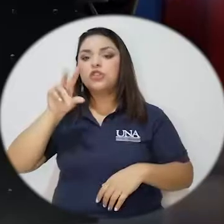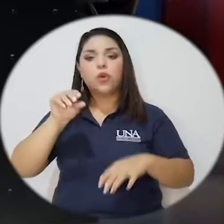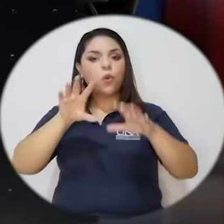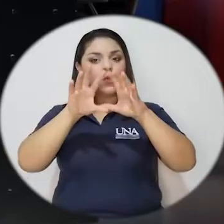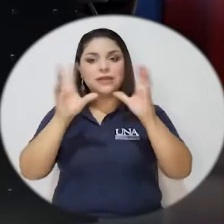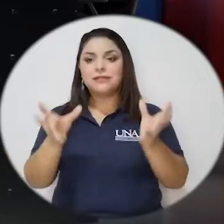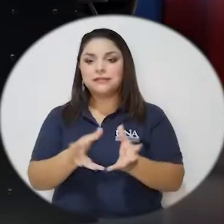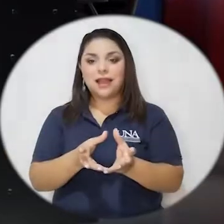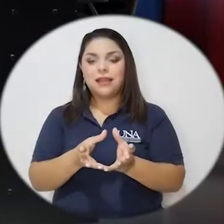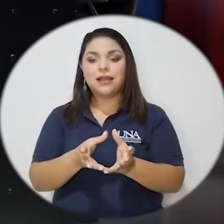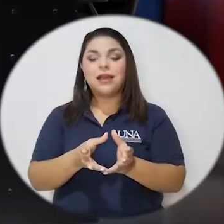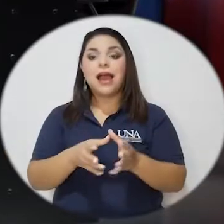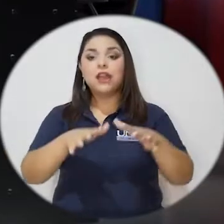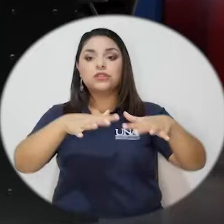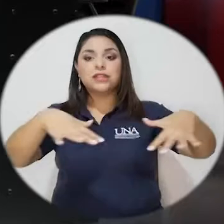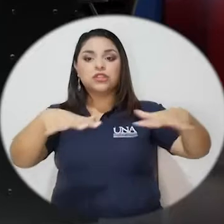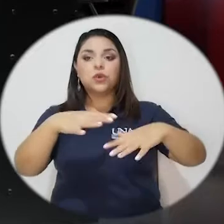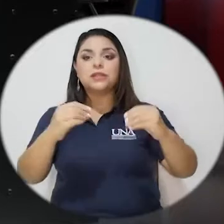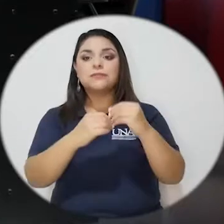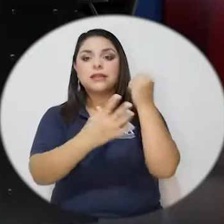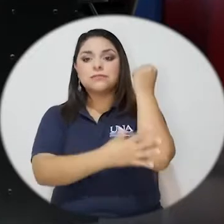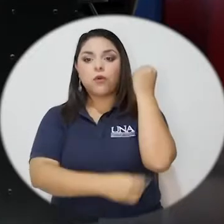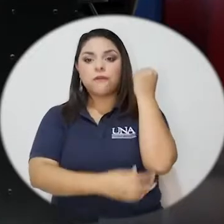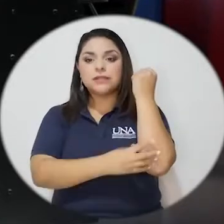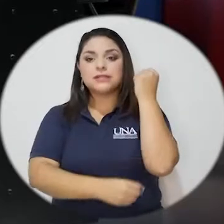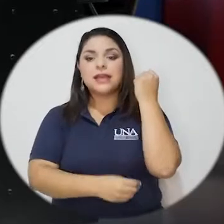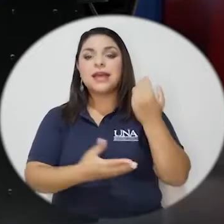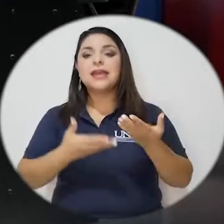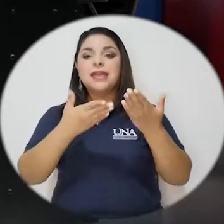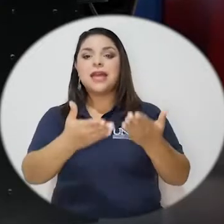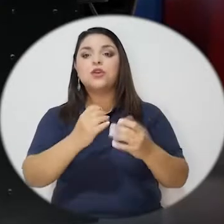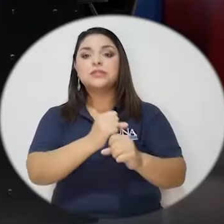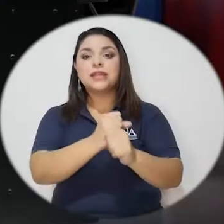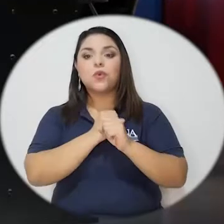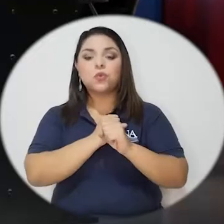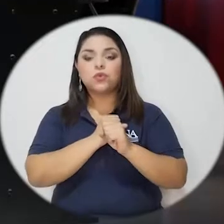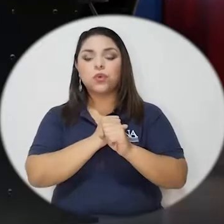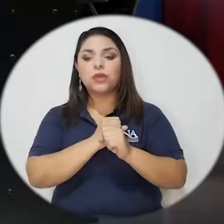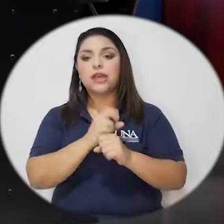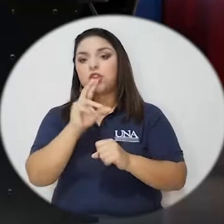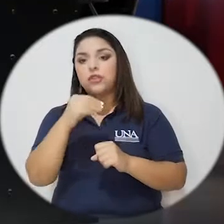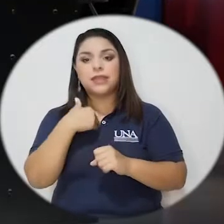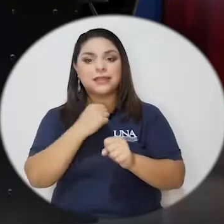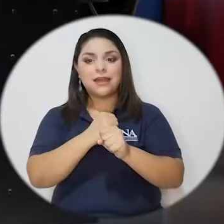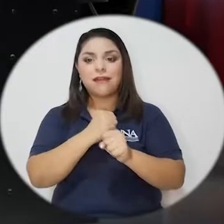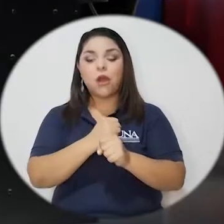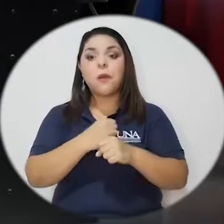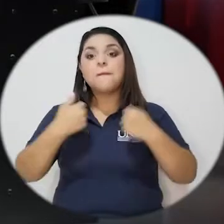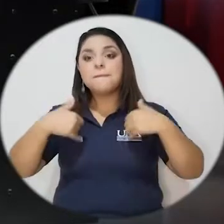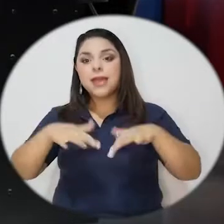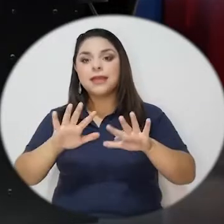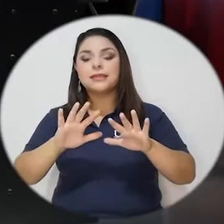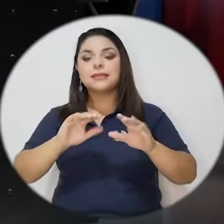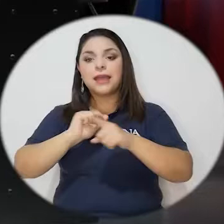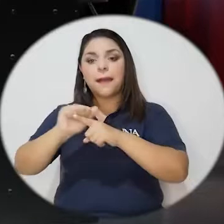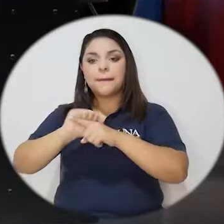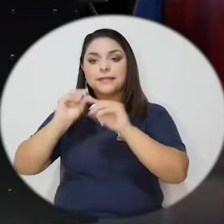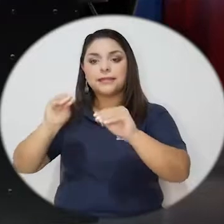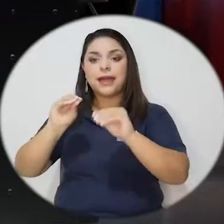los sectores más pobres y algunos que darles un seguro de desempleo, mientras los capacitamos en el INA para que busquen